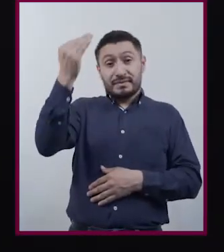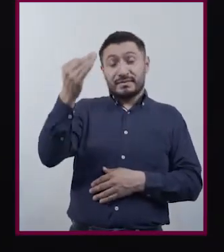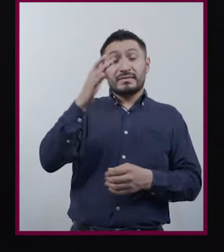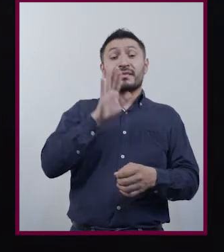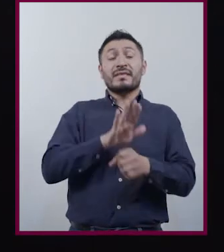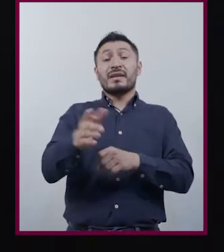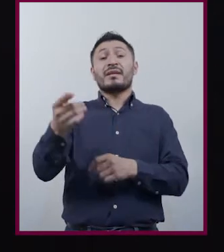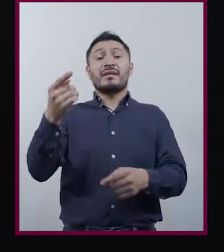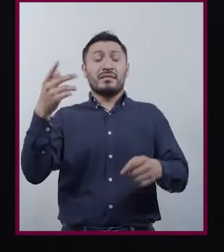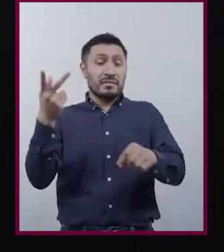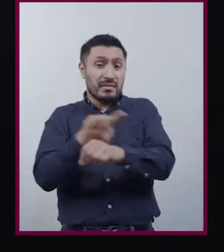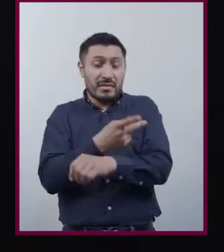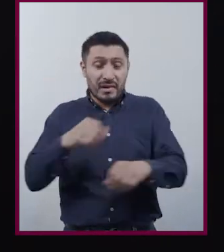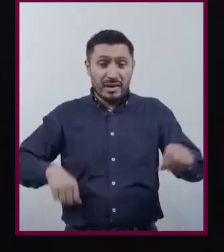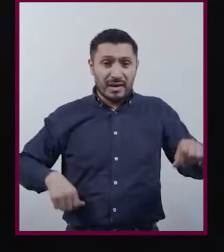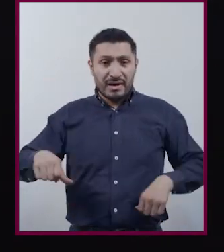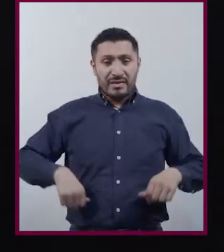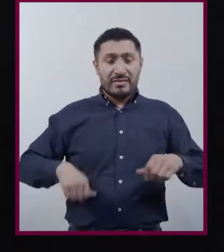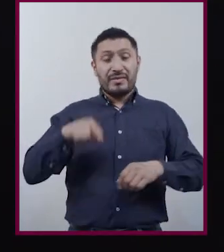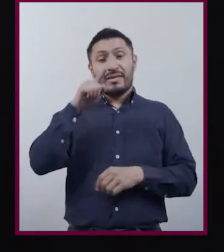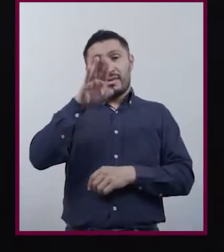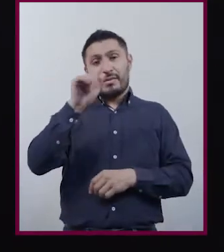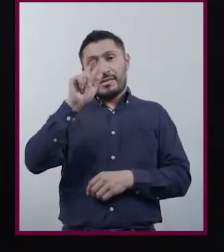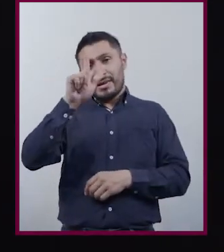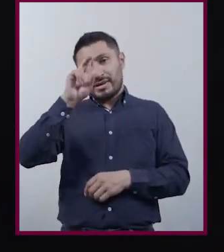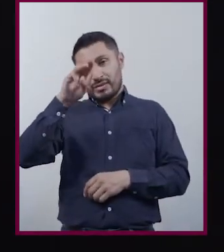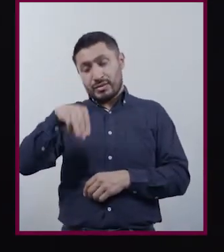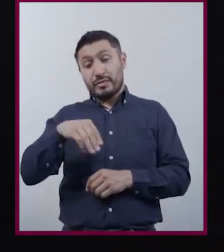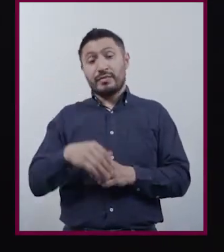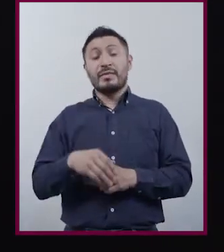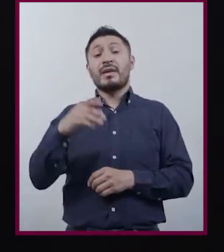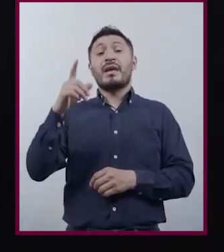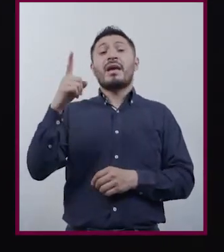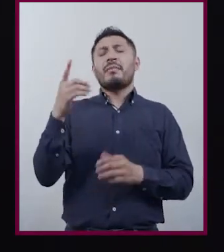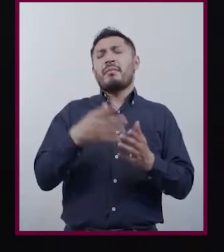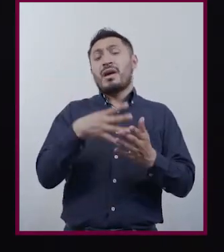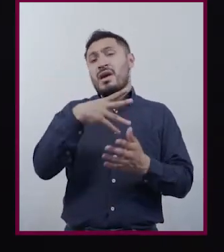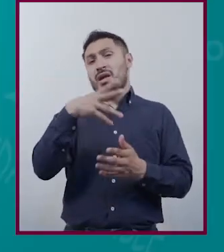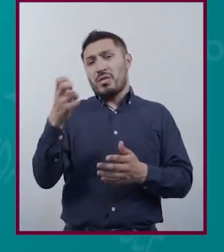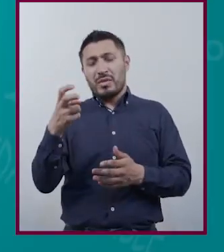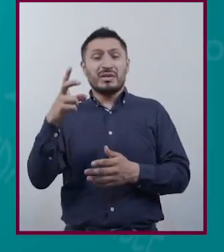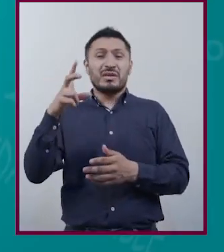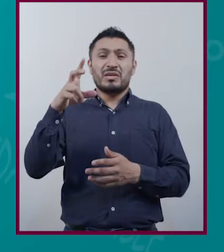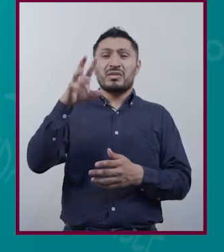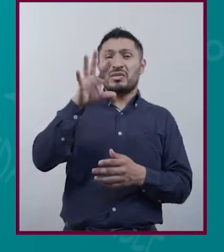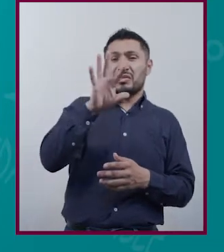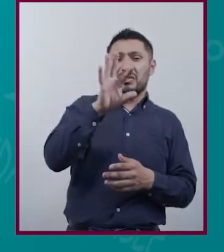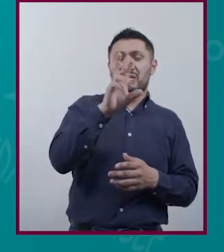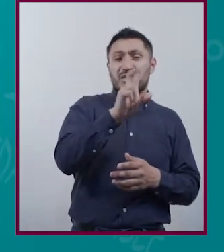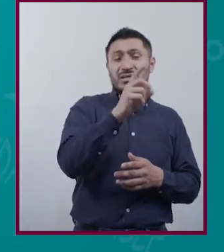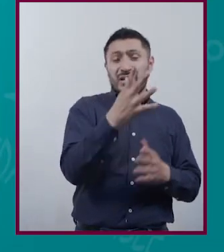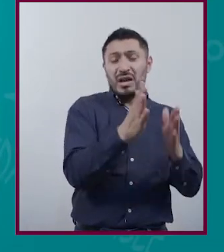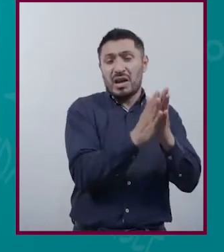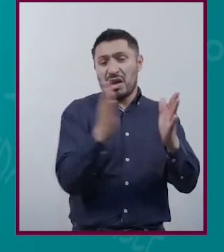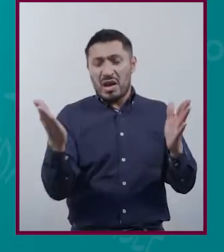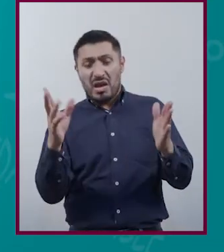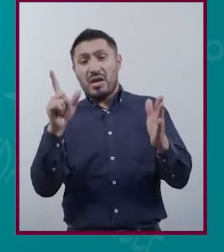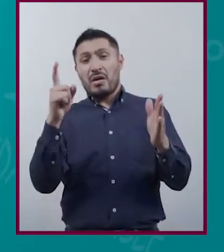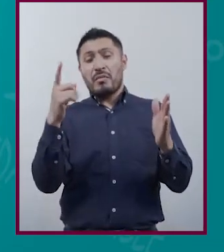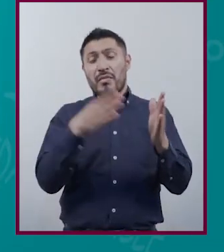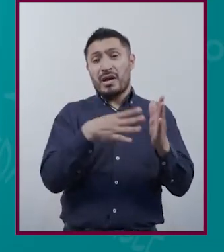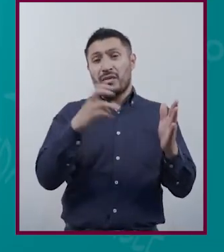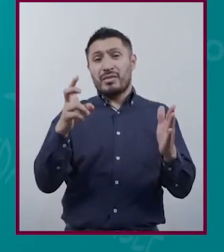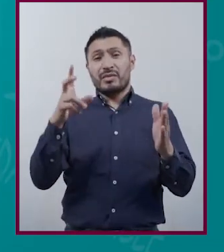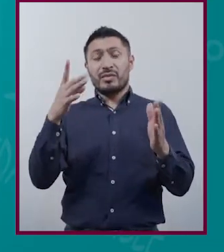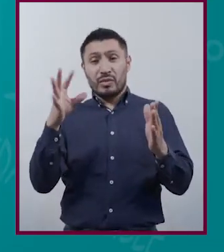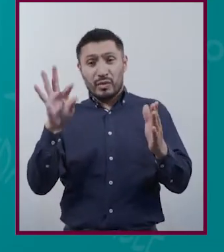que discurre la acción de Balún Canán, la segunda mitad de los años 30 del siglo XX, o sea, durante el periodo del presidente